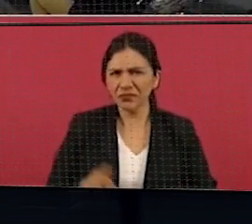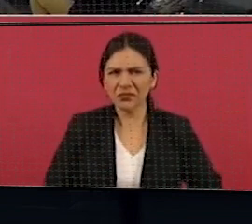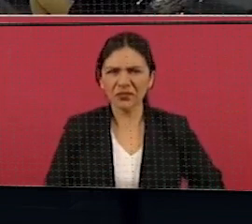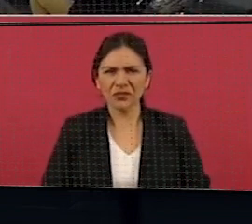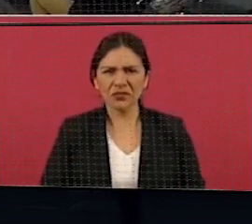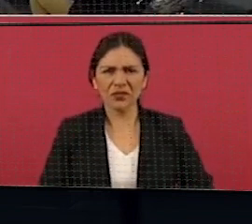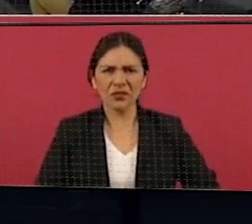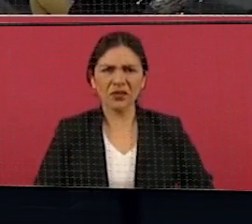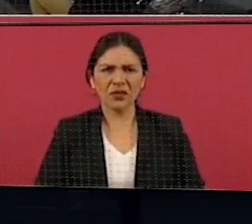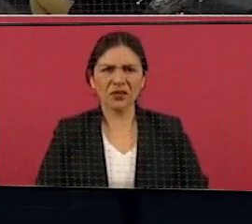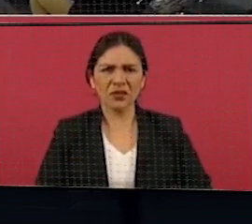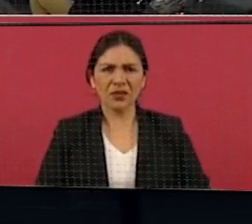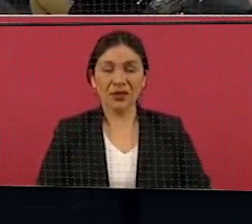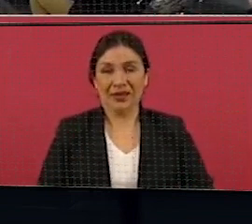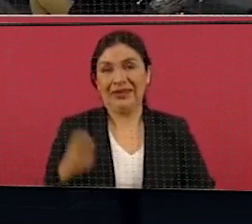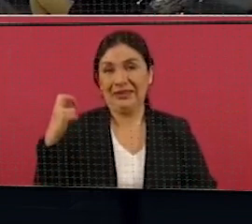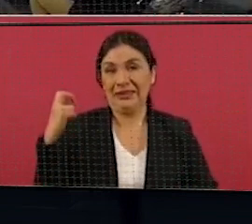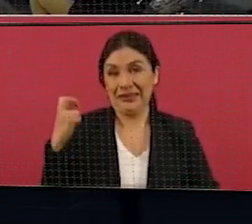ejército